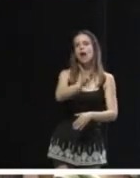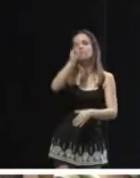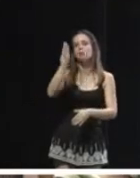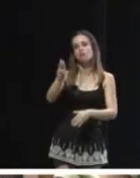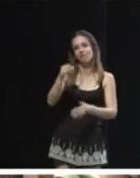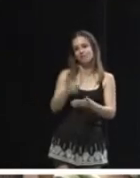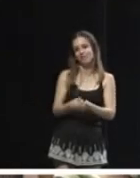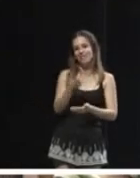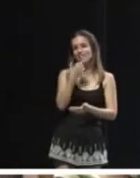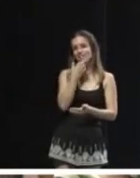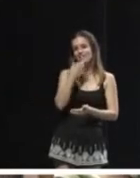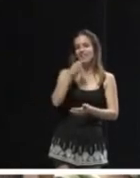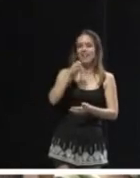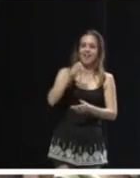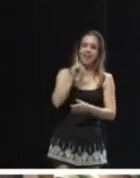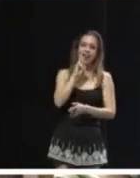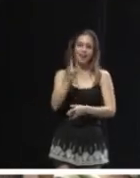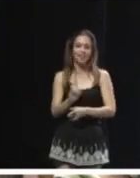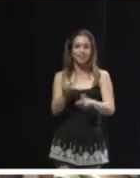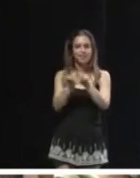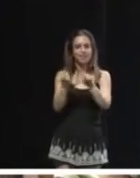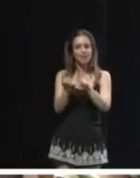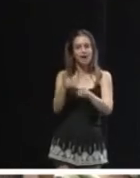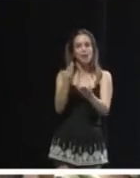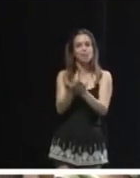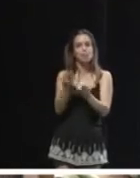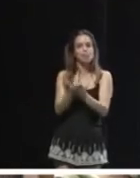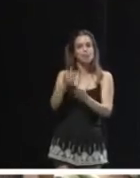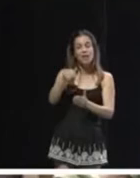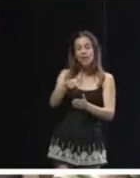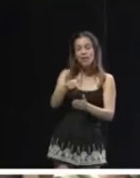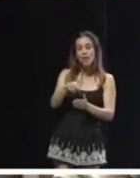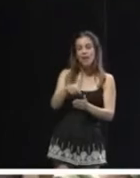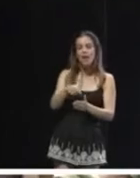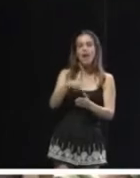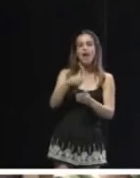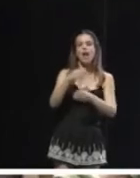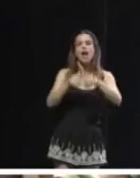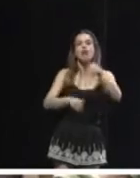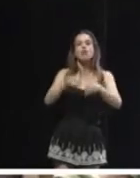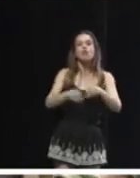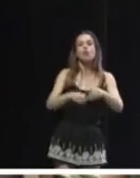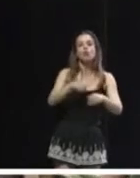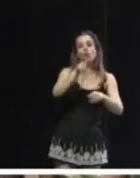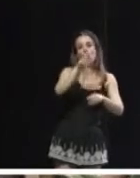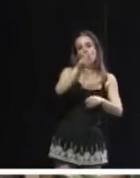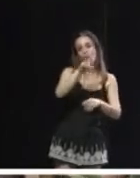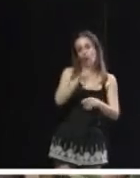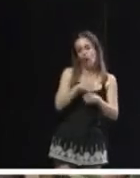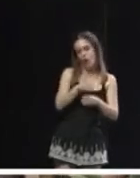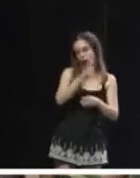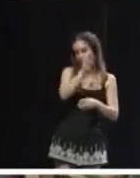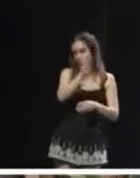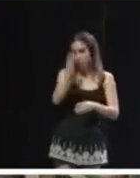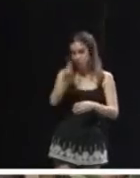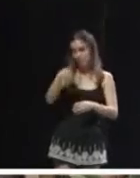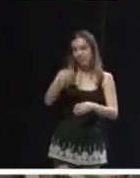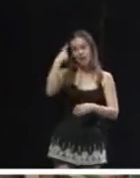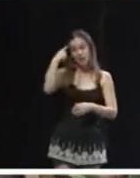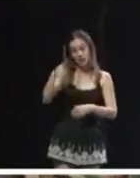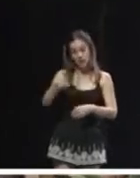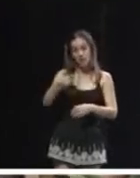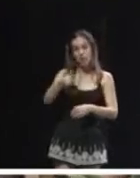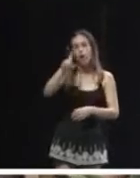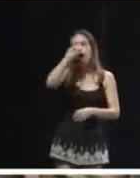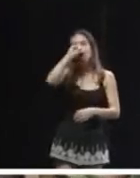las eléctricas piden el voto para el Partido Popular, sabemos muy bien a quién defiende Alberto Núñez Feijóo. Salid a votar el